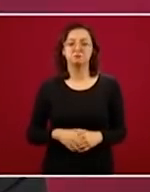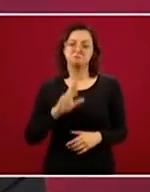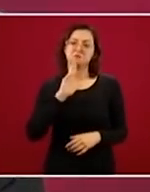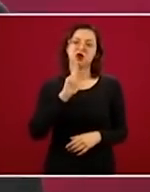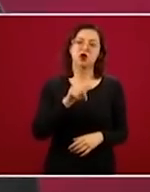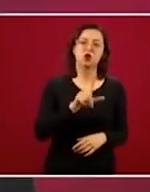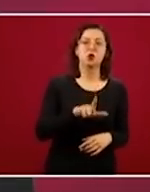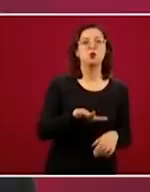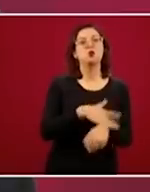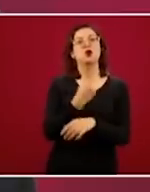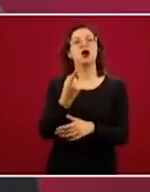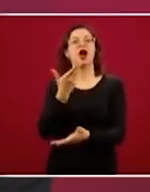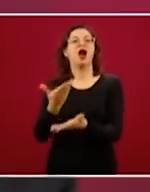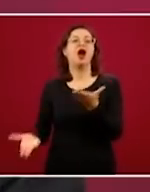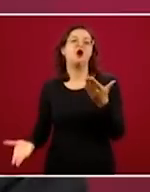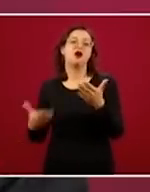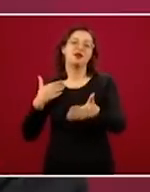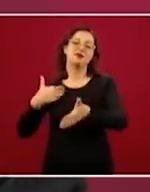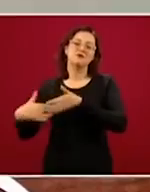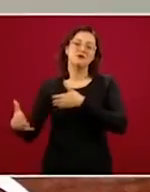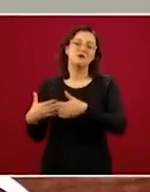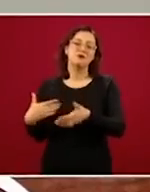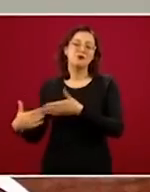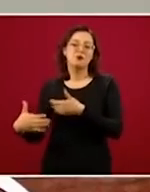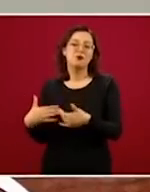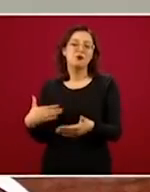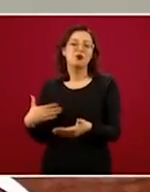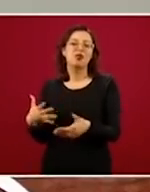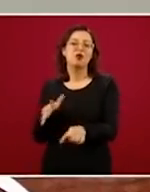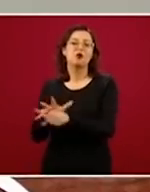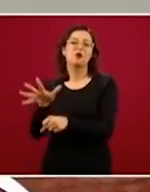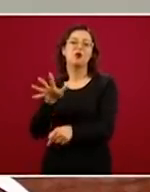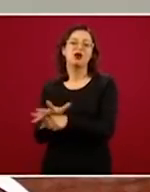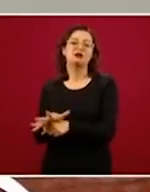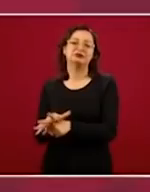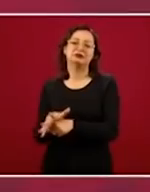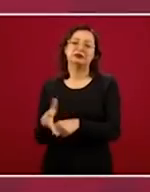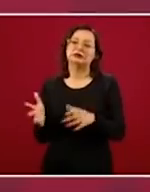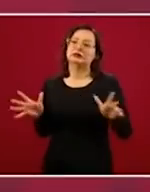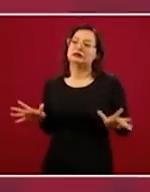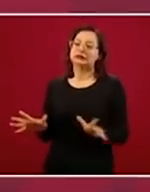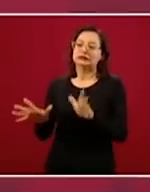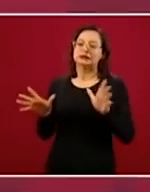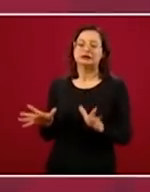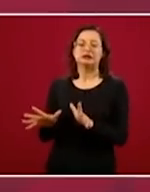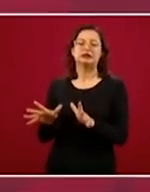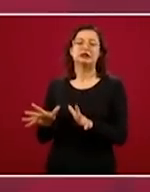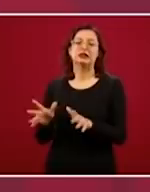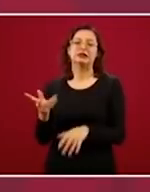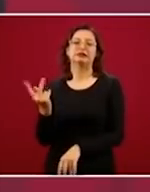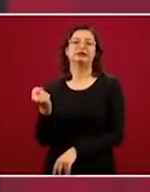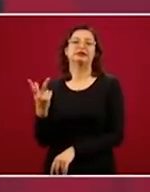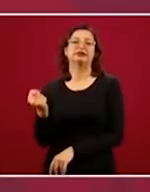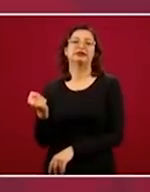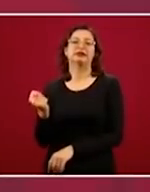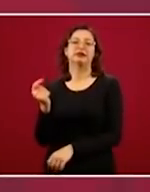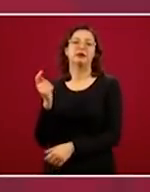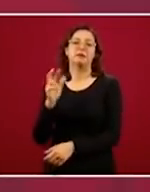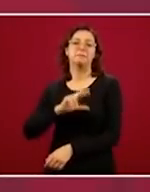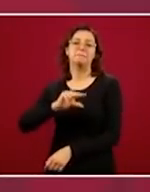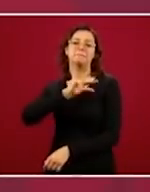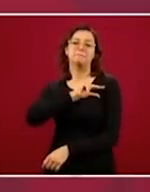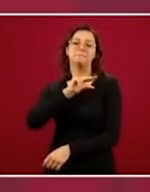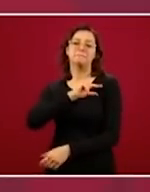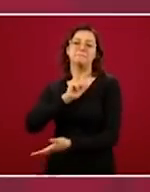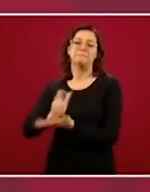porque últimamente también promovieron mucho la televisión de paga y no